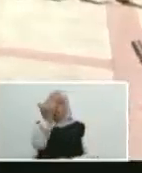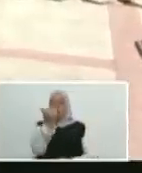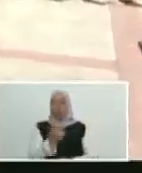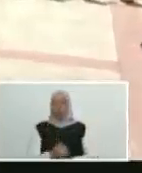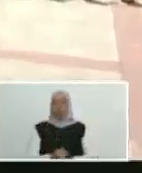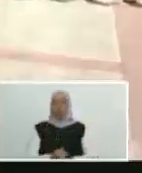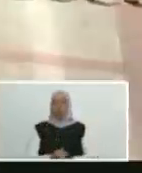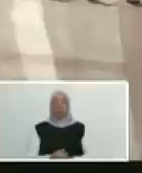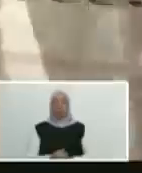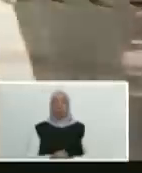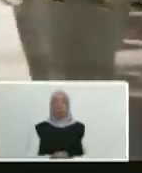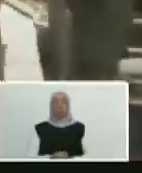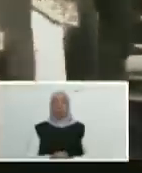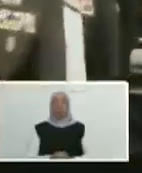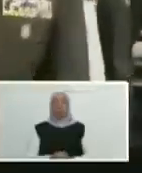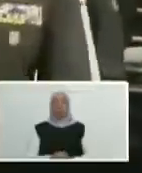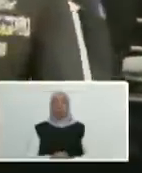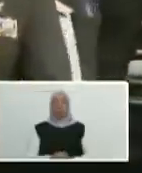¡Barra!